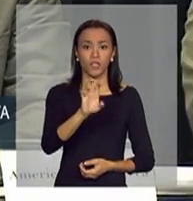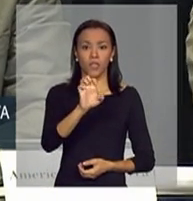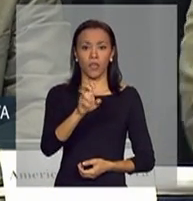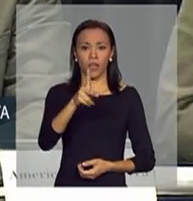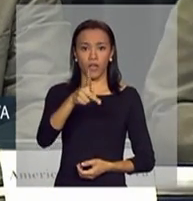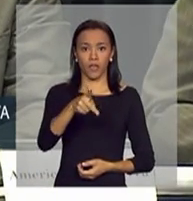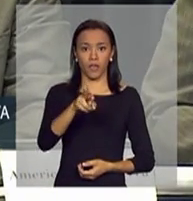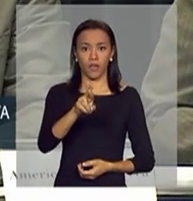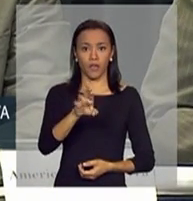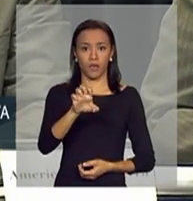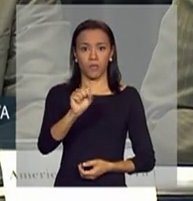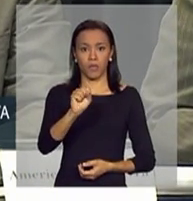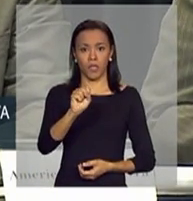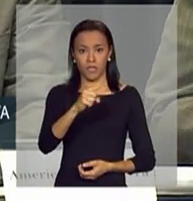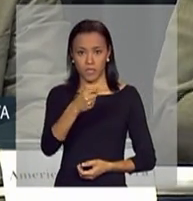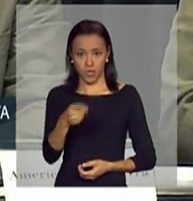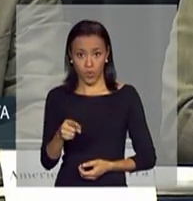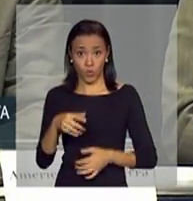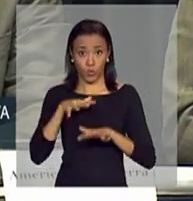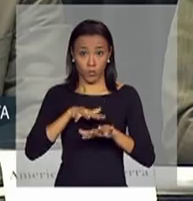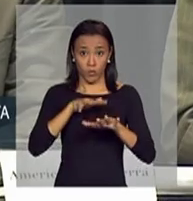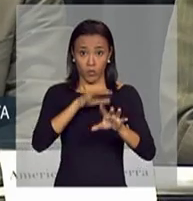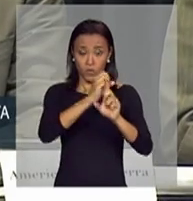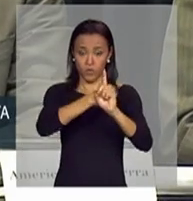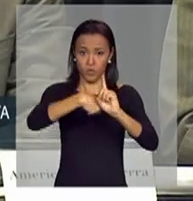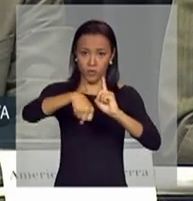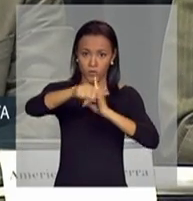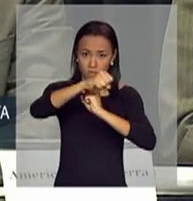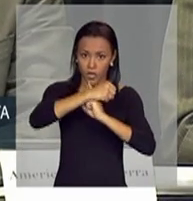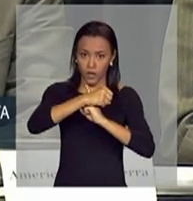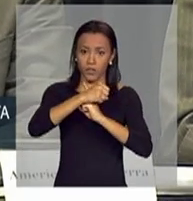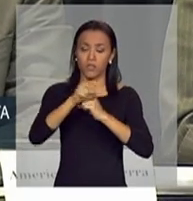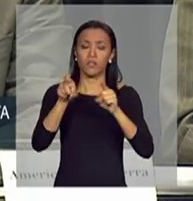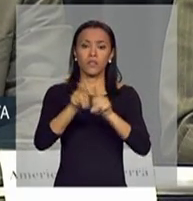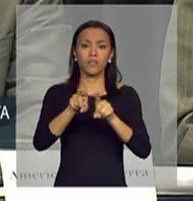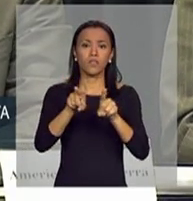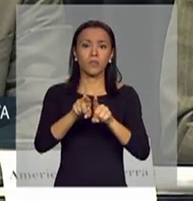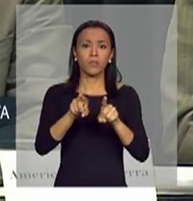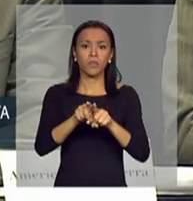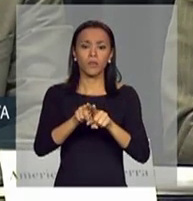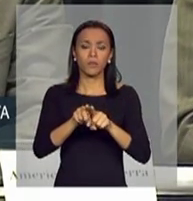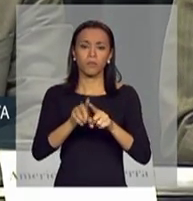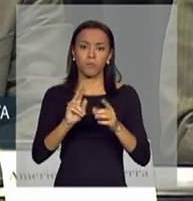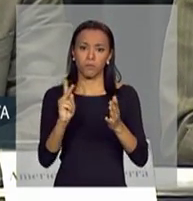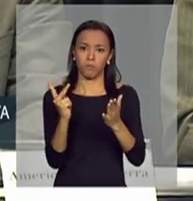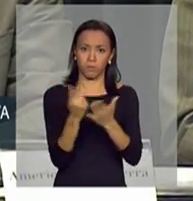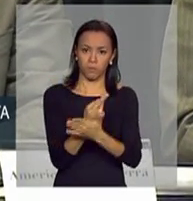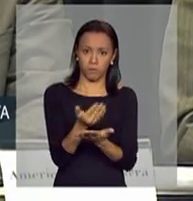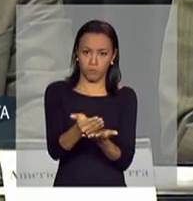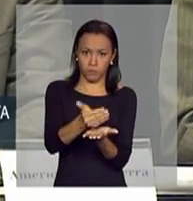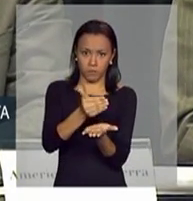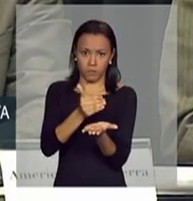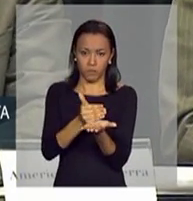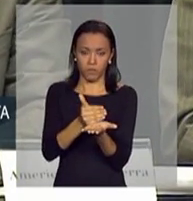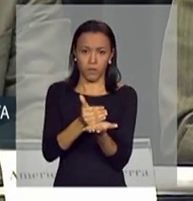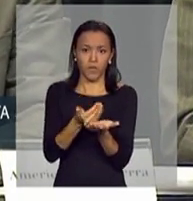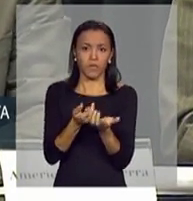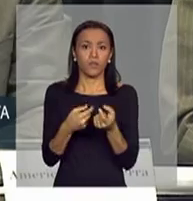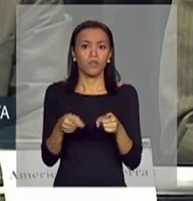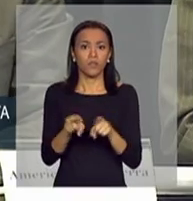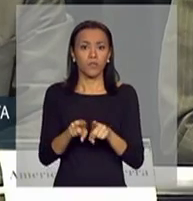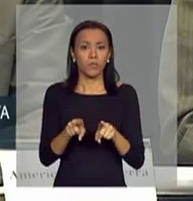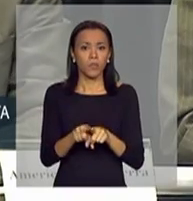movimientos sociales y más amplias a los movimientos de campesinos y indígenas. También nos